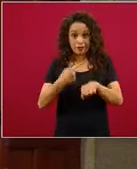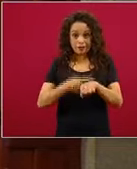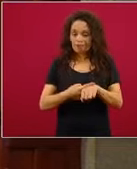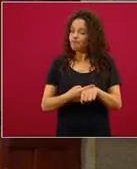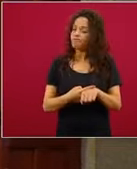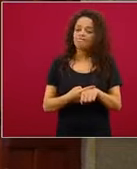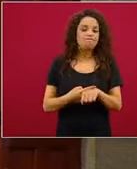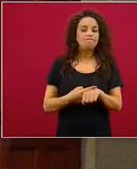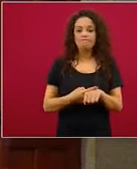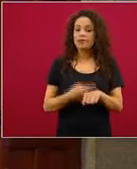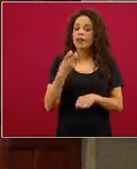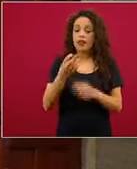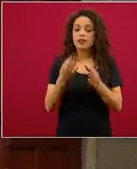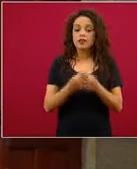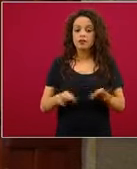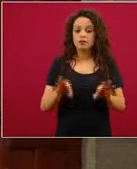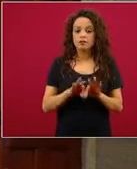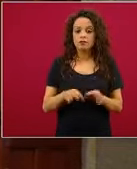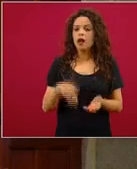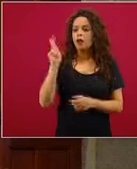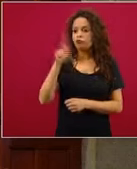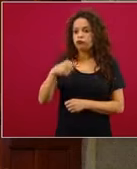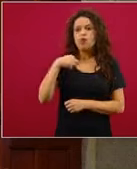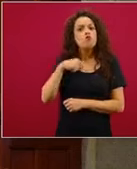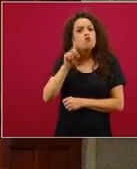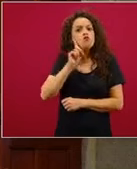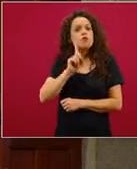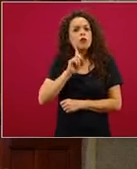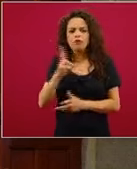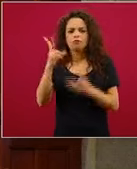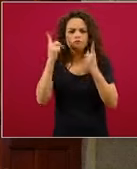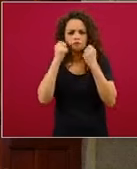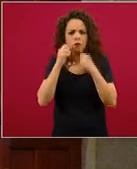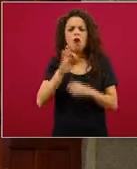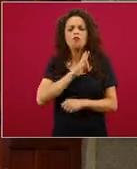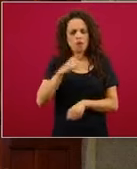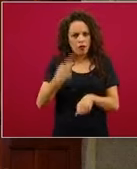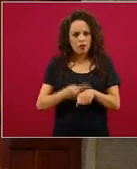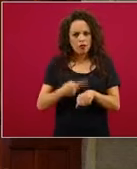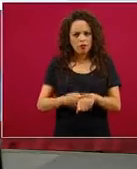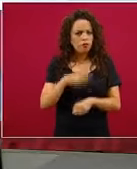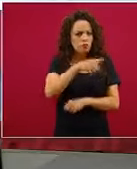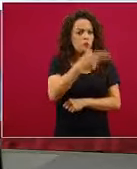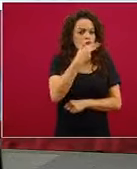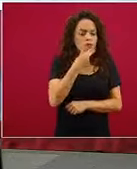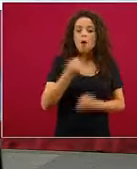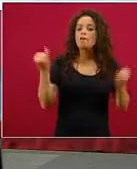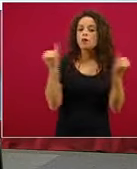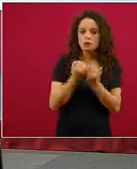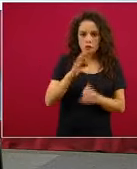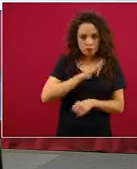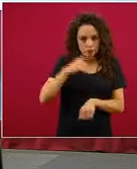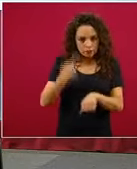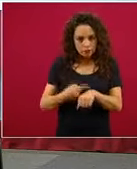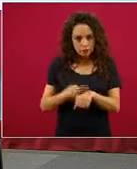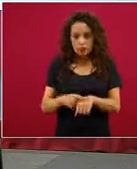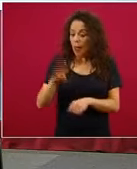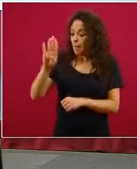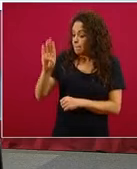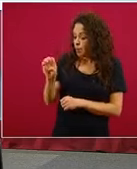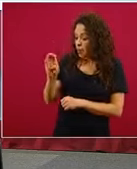importante. Es que yo soy mujer, podemos enfermar. Él es hombre, puede enfermar. Yo soy un bebé, puedo